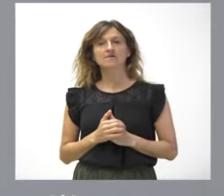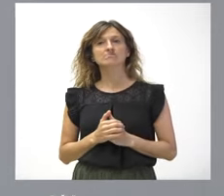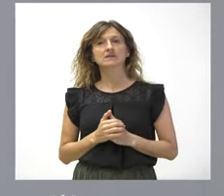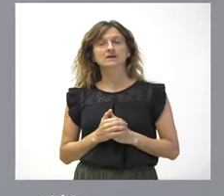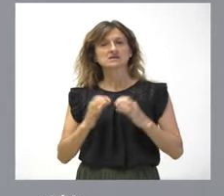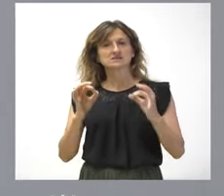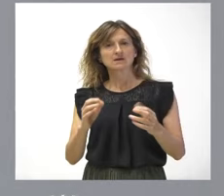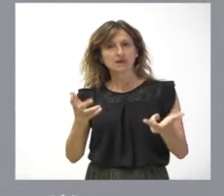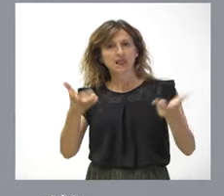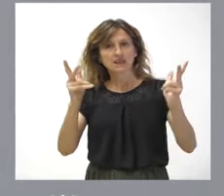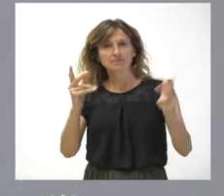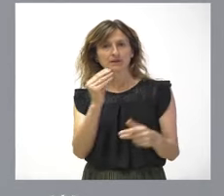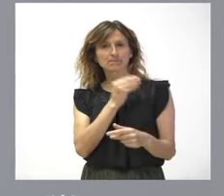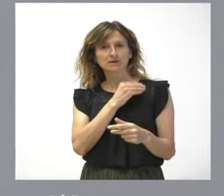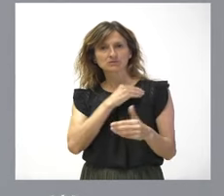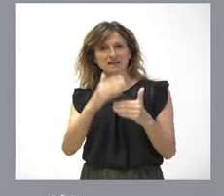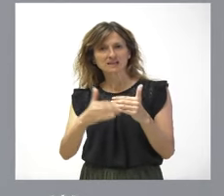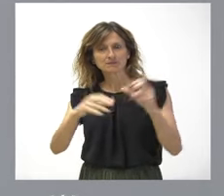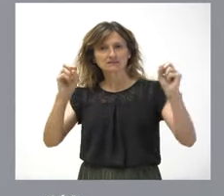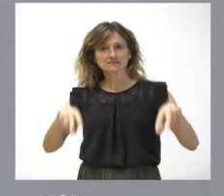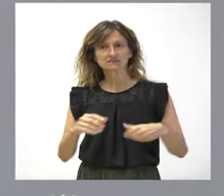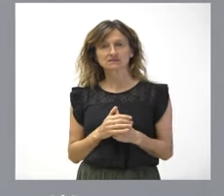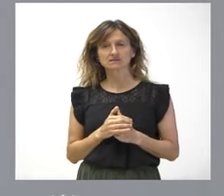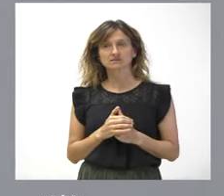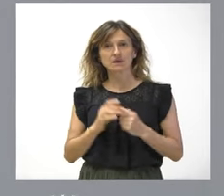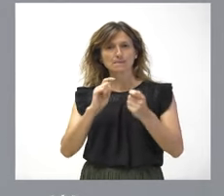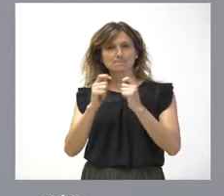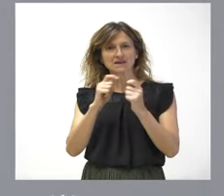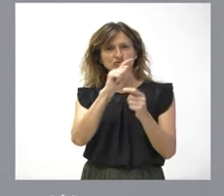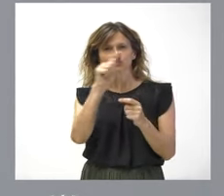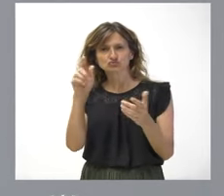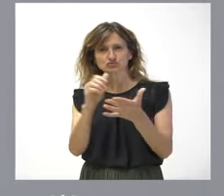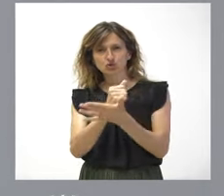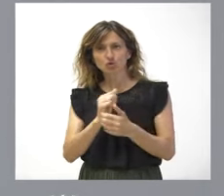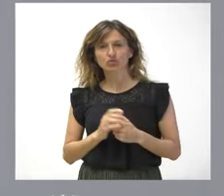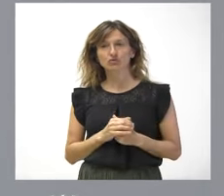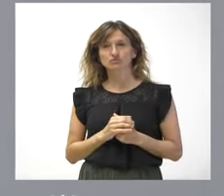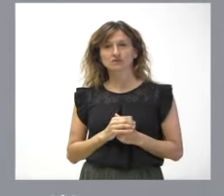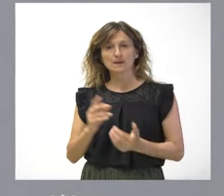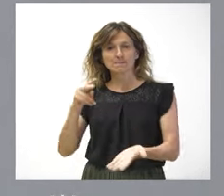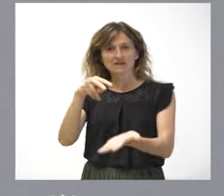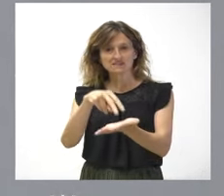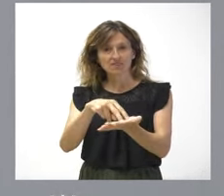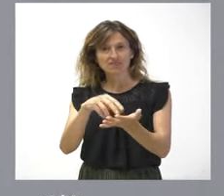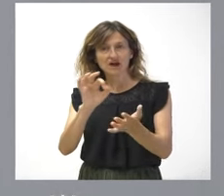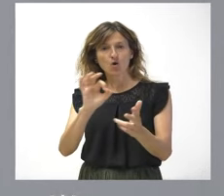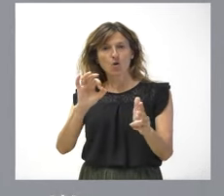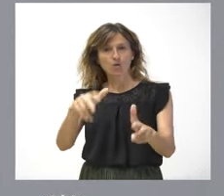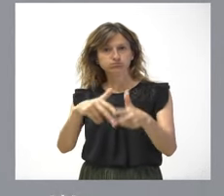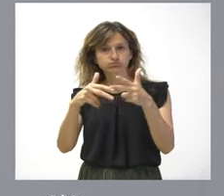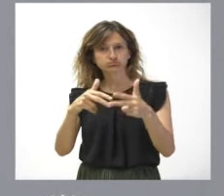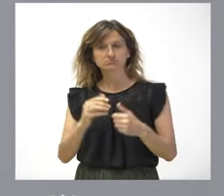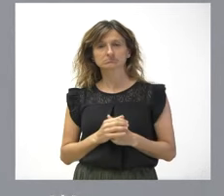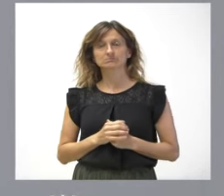preguntar sin límite de preguntas a todos los medios de comunicación tanto los que estaban presencialmente como aquellos que no lo que no lo